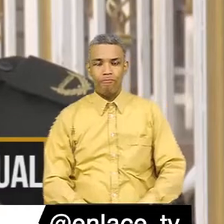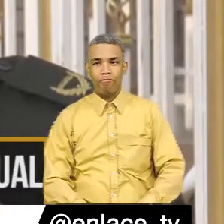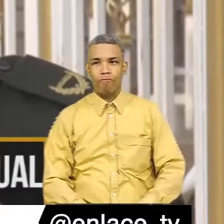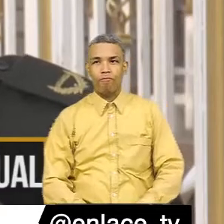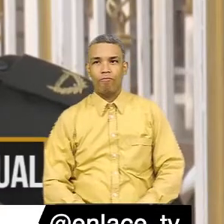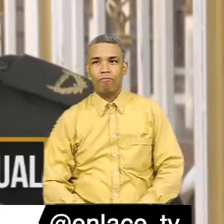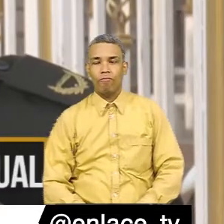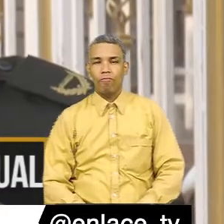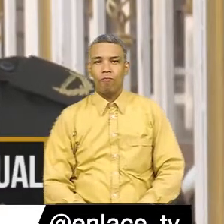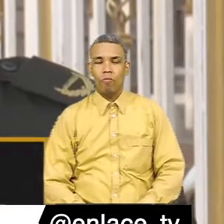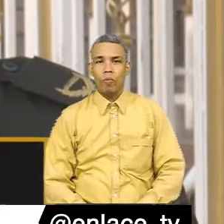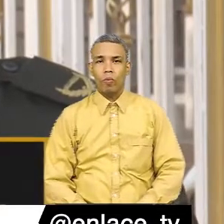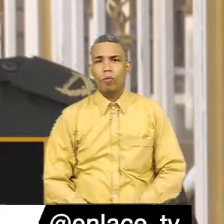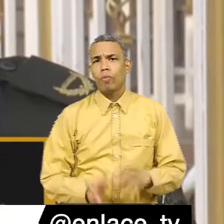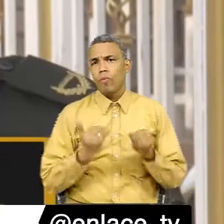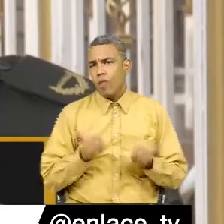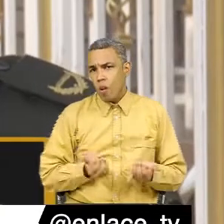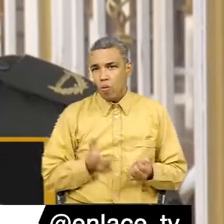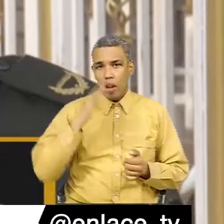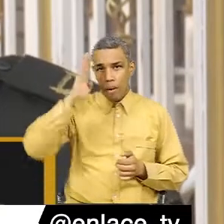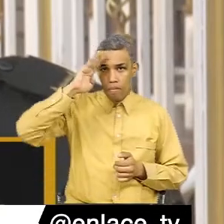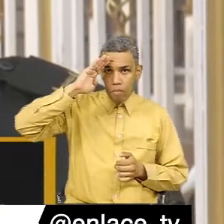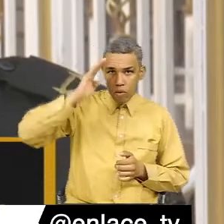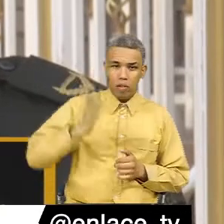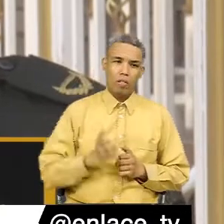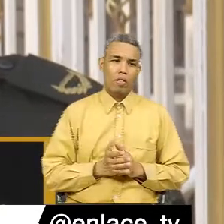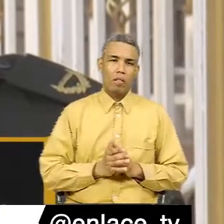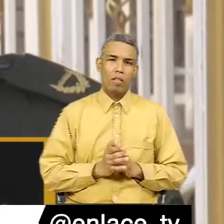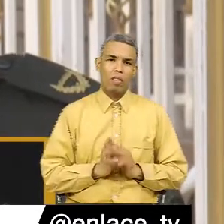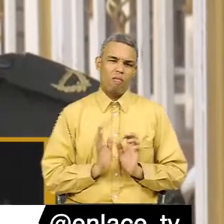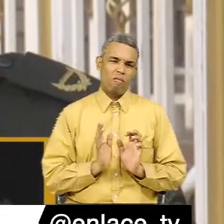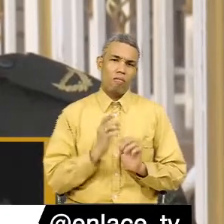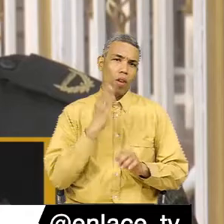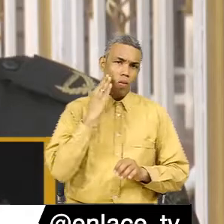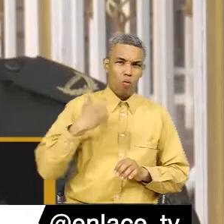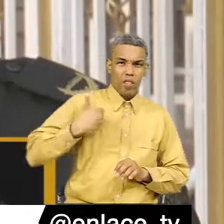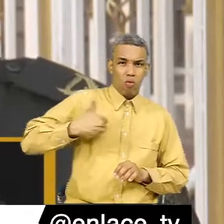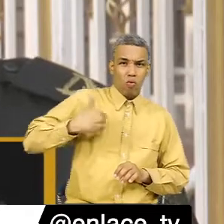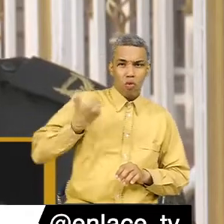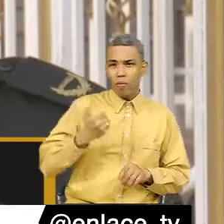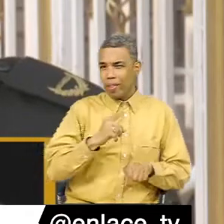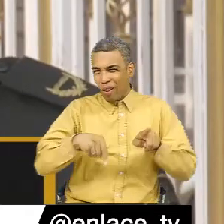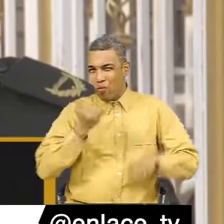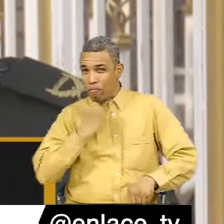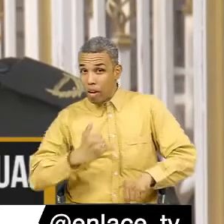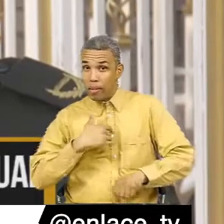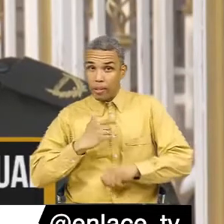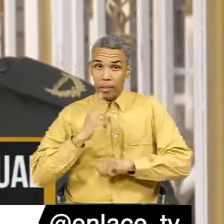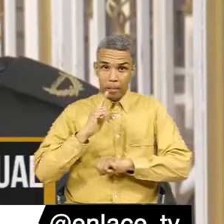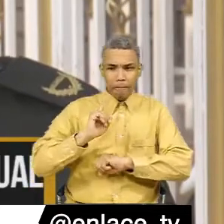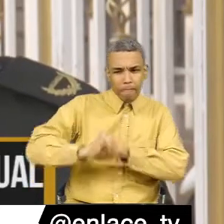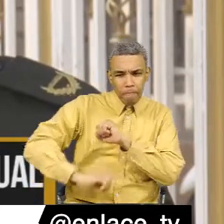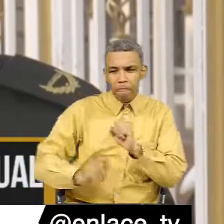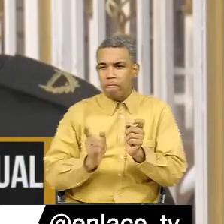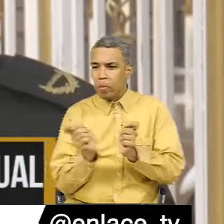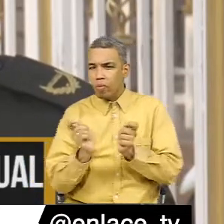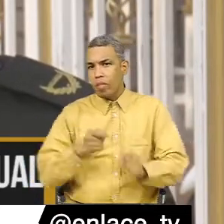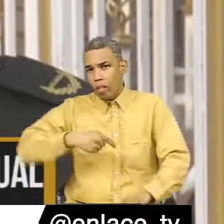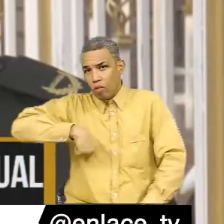la unidad de policía judicial del sistema de responsabilidad penal para adolescentes, estamos desarrollando el caso dentro de las primeras